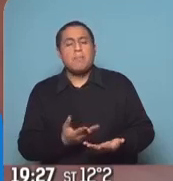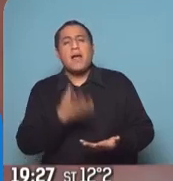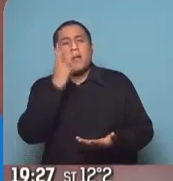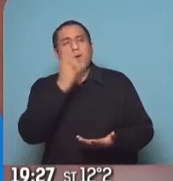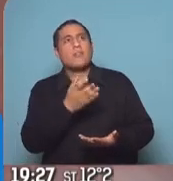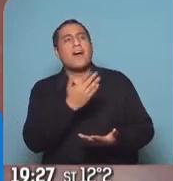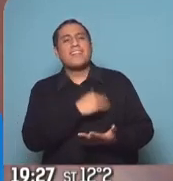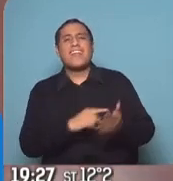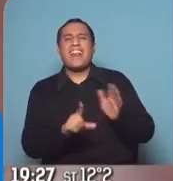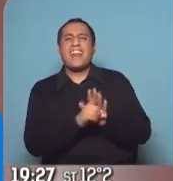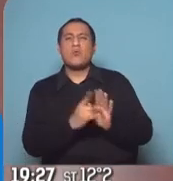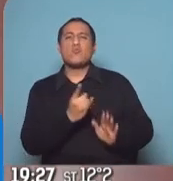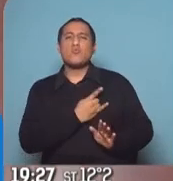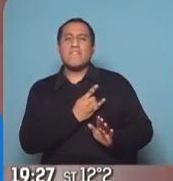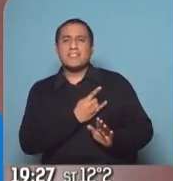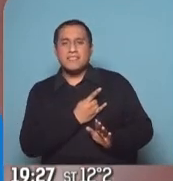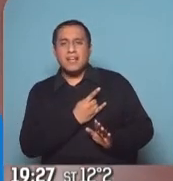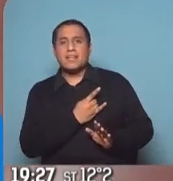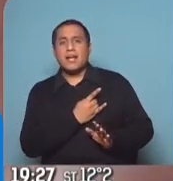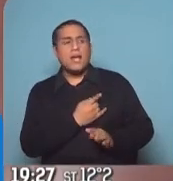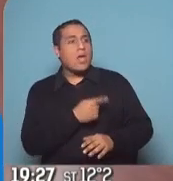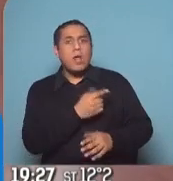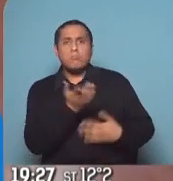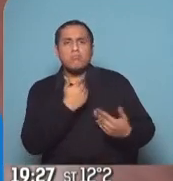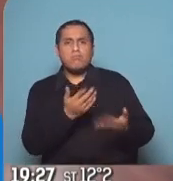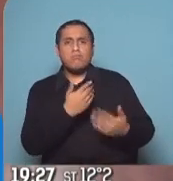ley universitaria, 6 horas habló.